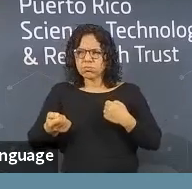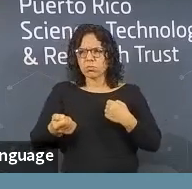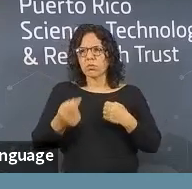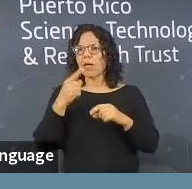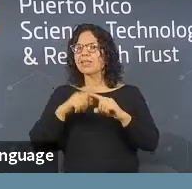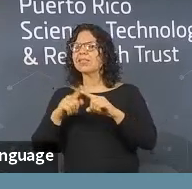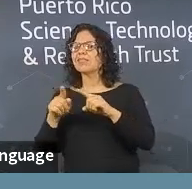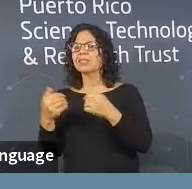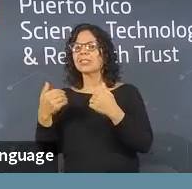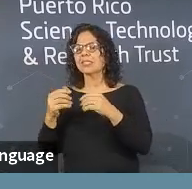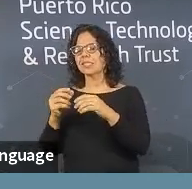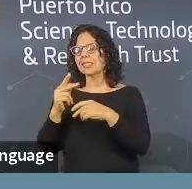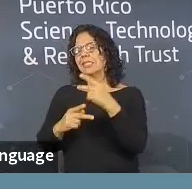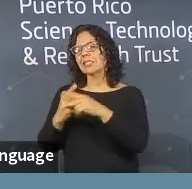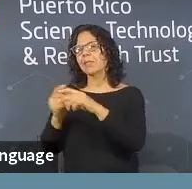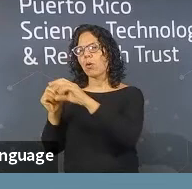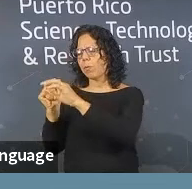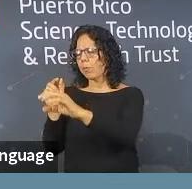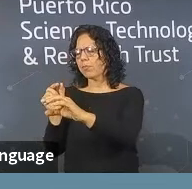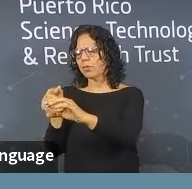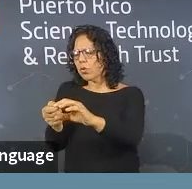boquillas y cada boquilla le va a dar